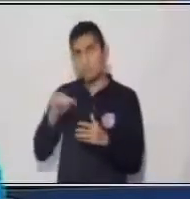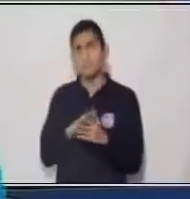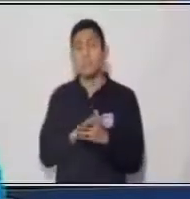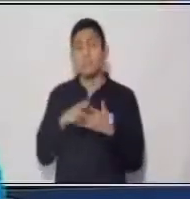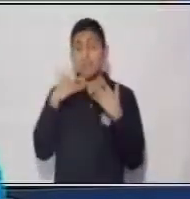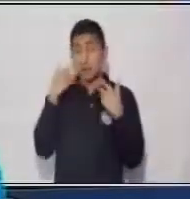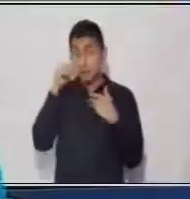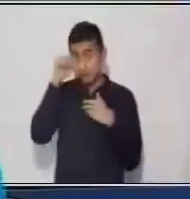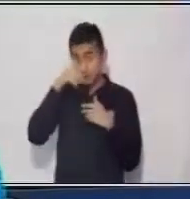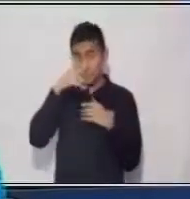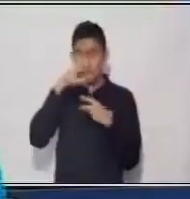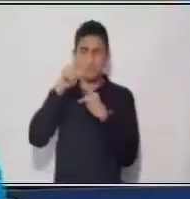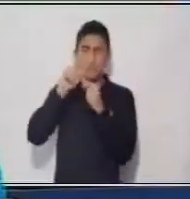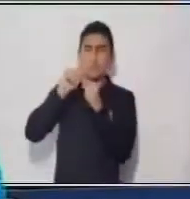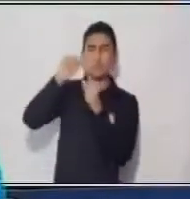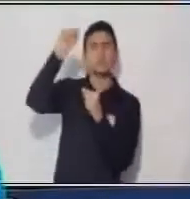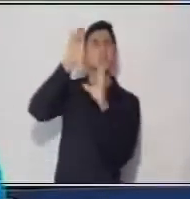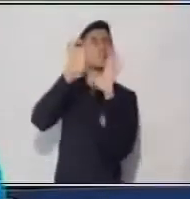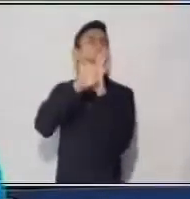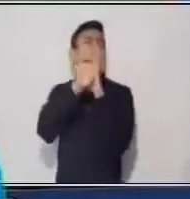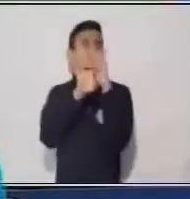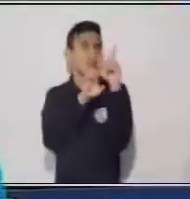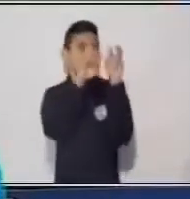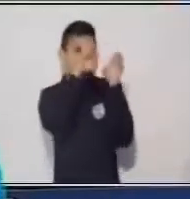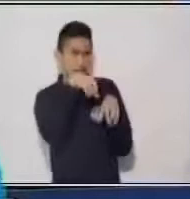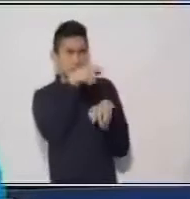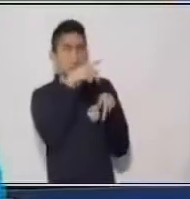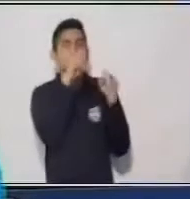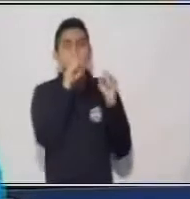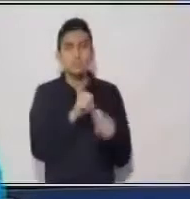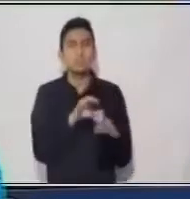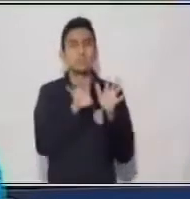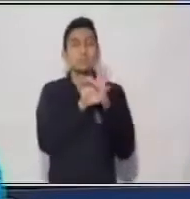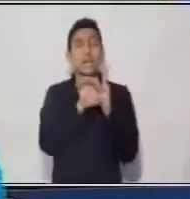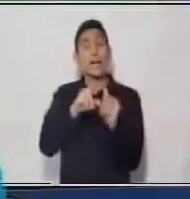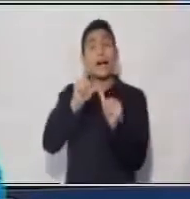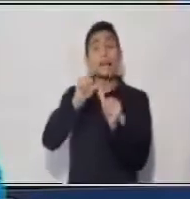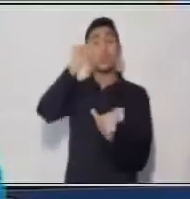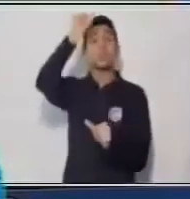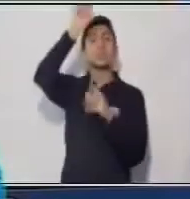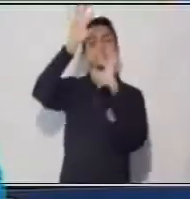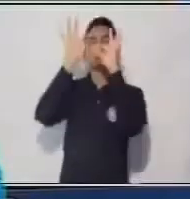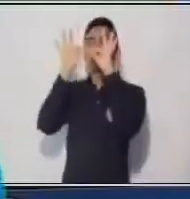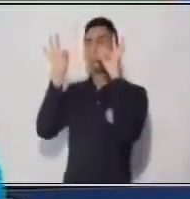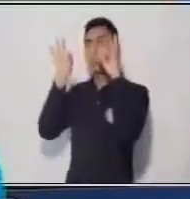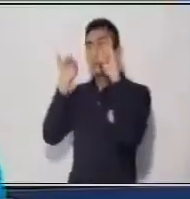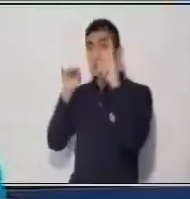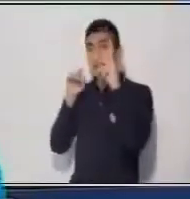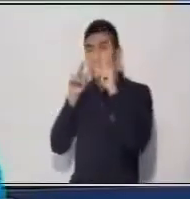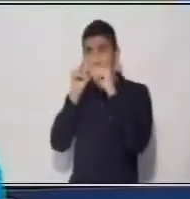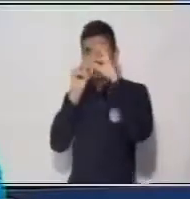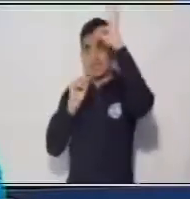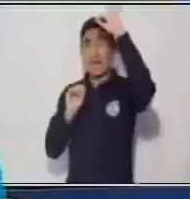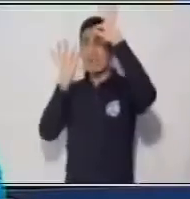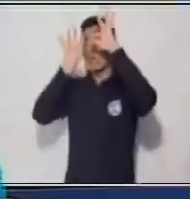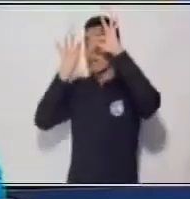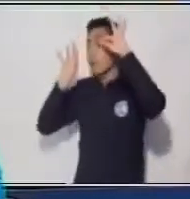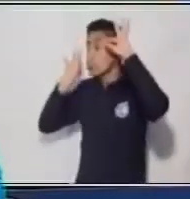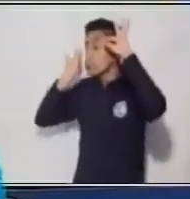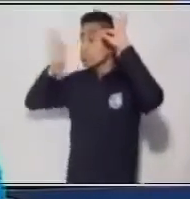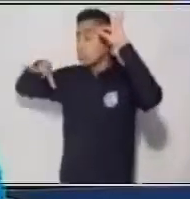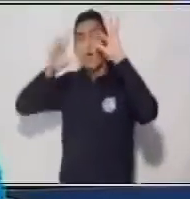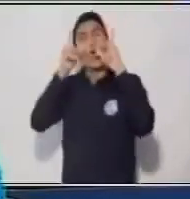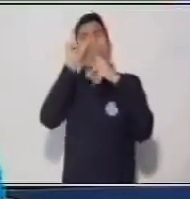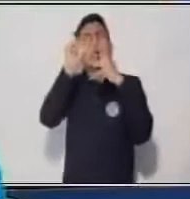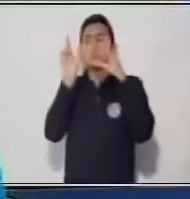la altura, suponemos que una persona puede botar un objeto desde el punto inicial hasta el punto final.